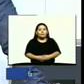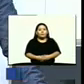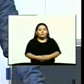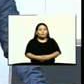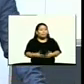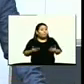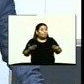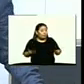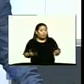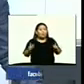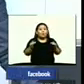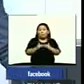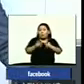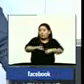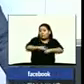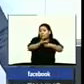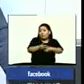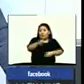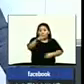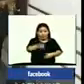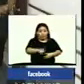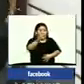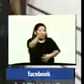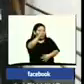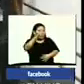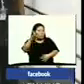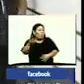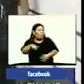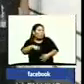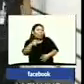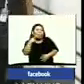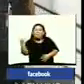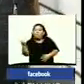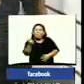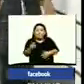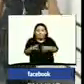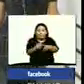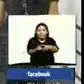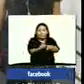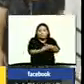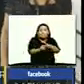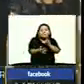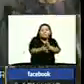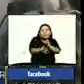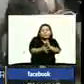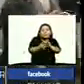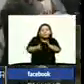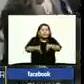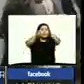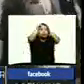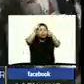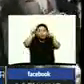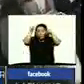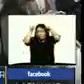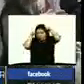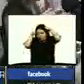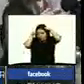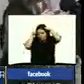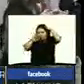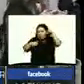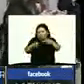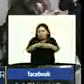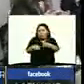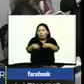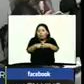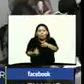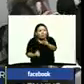Y también les queremos contar que en el país se encuentra de visita una misión técnica de la Organización de las Naciones Unidas que colabora con la